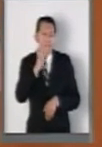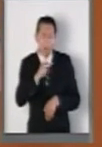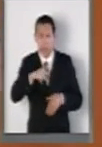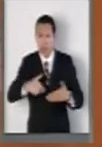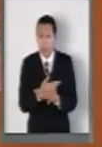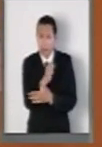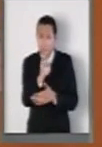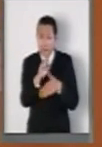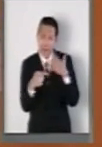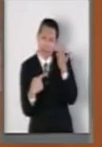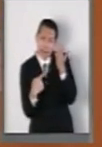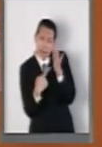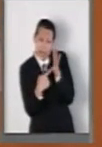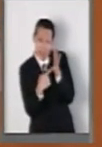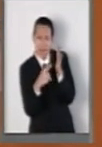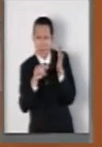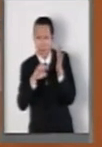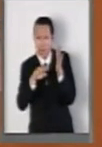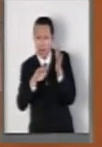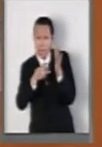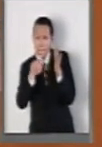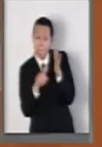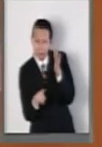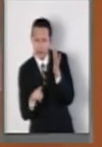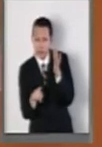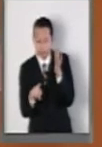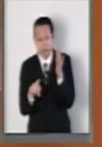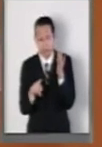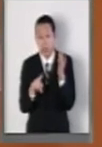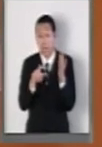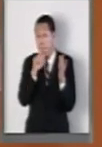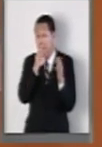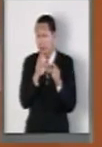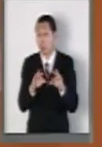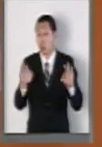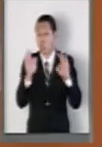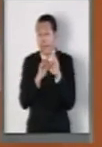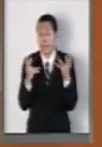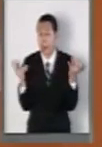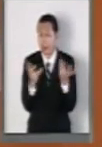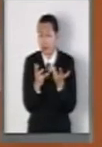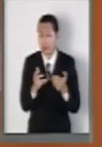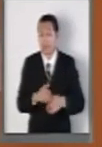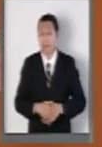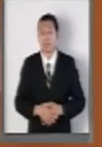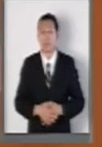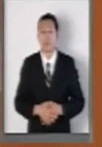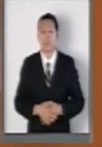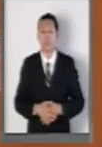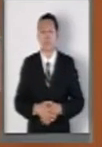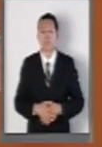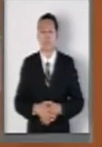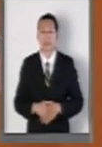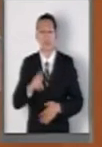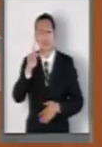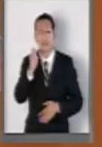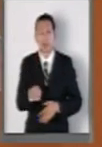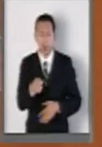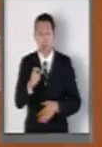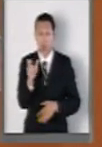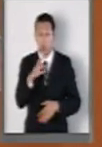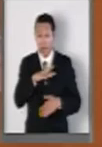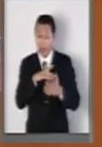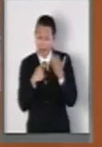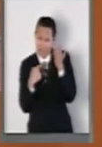frenillo lingual corto o anquiloglosía a los recién nacidos en nuestro país. El diagnóstico clínico